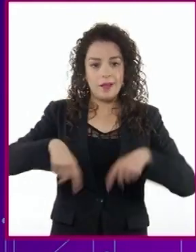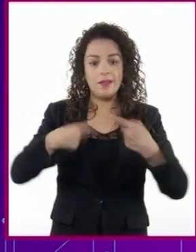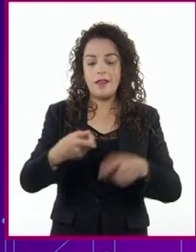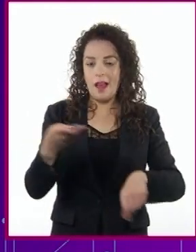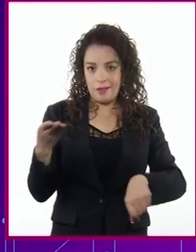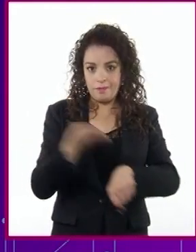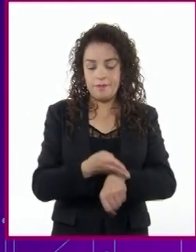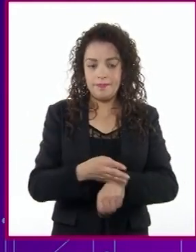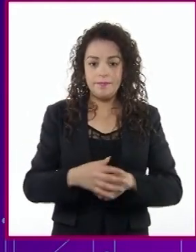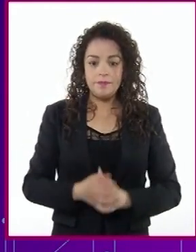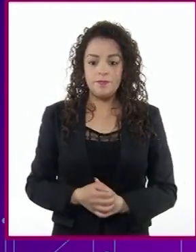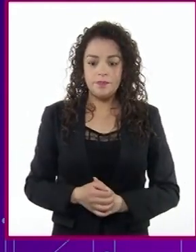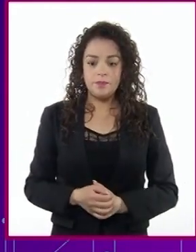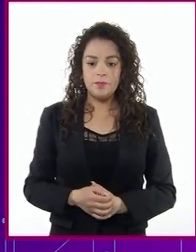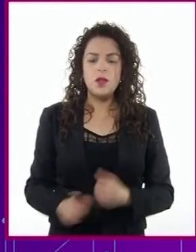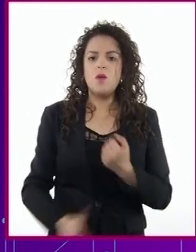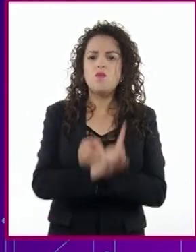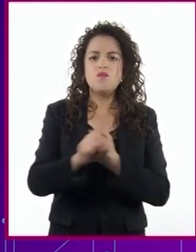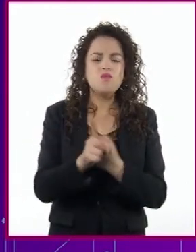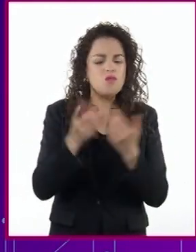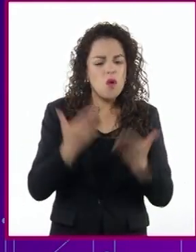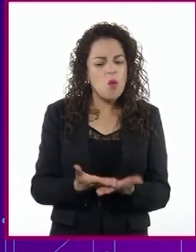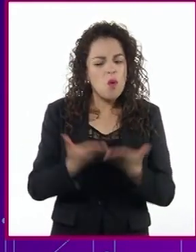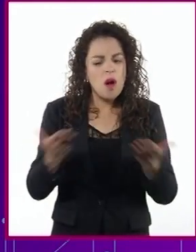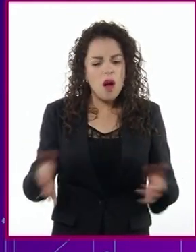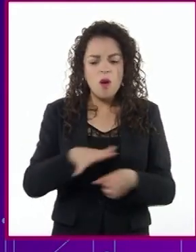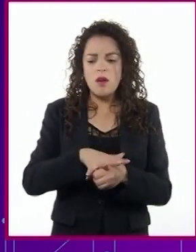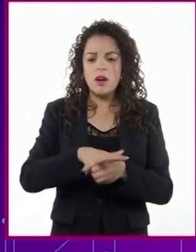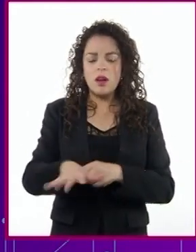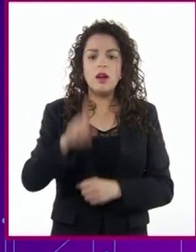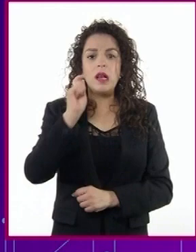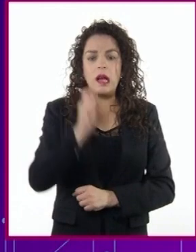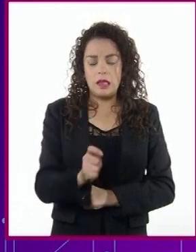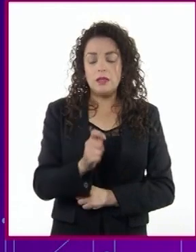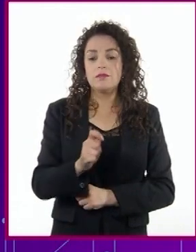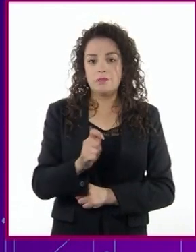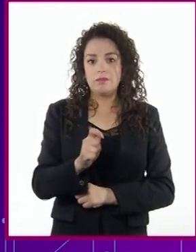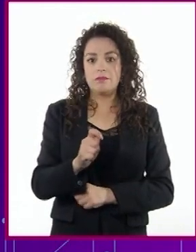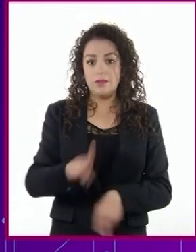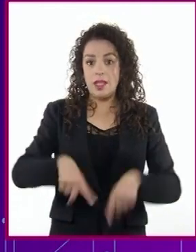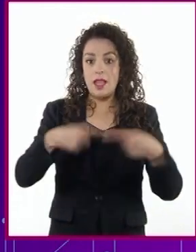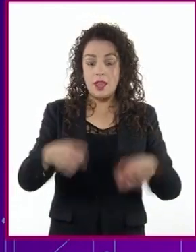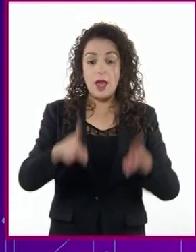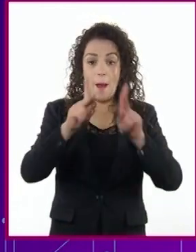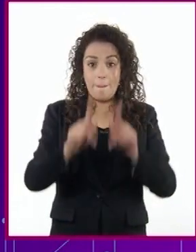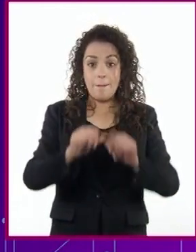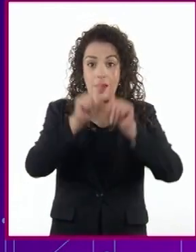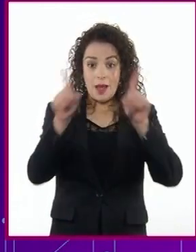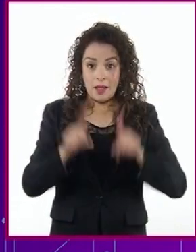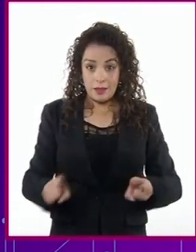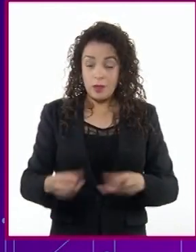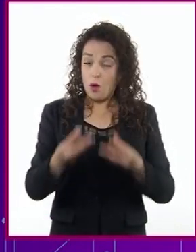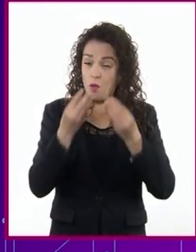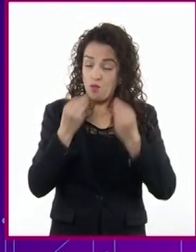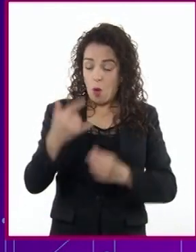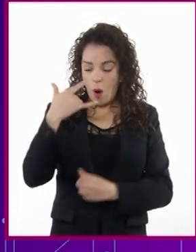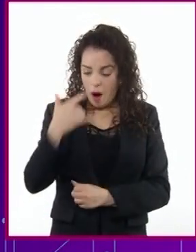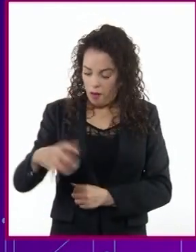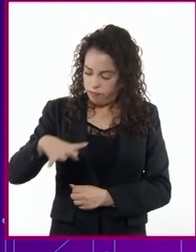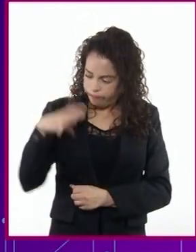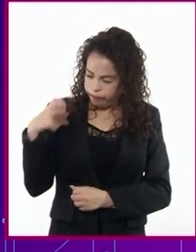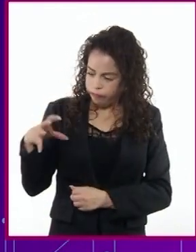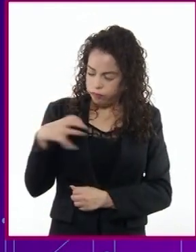¿Cuáles son las principales problemáticas actuales que atienden los organismos de paz? A pesar de los esfuerzos por atenuar el impacto de